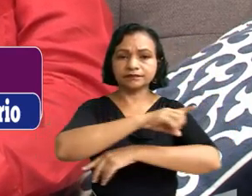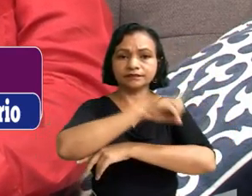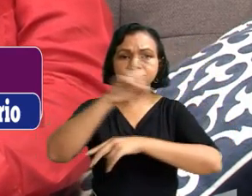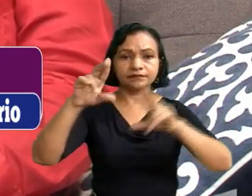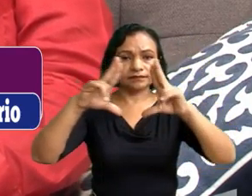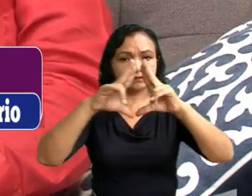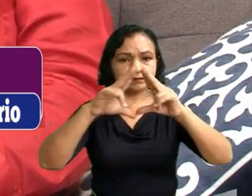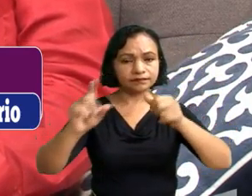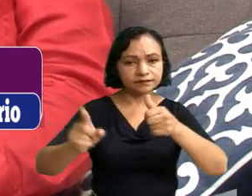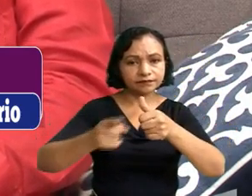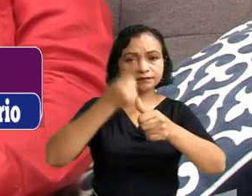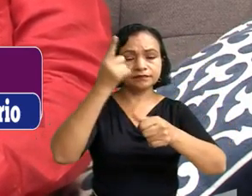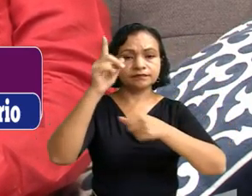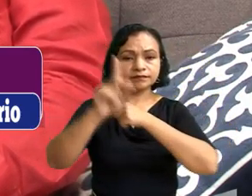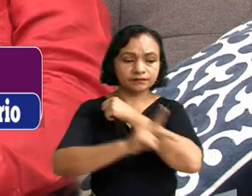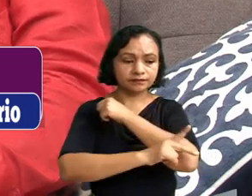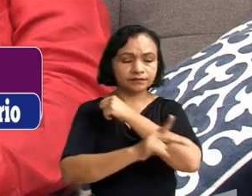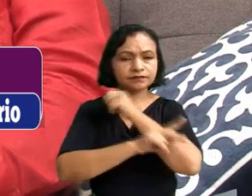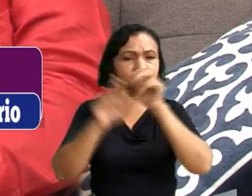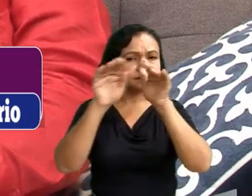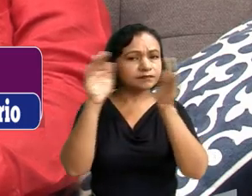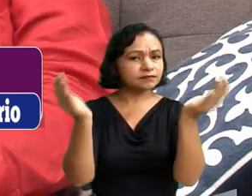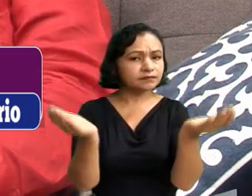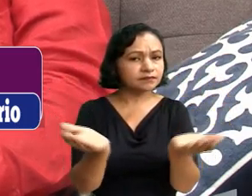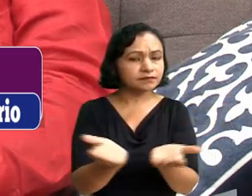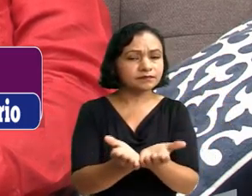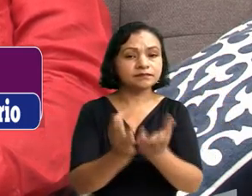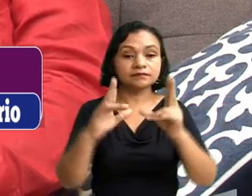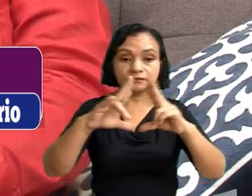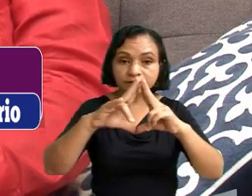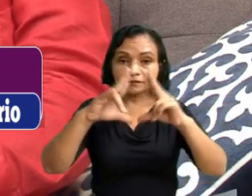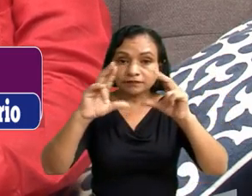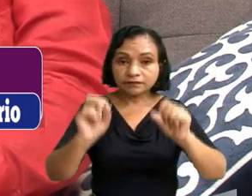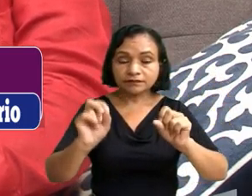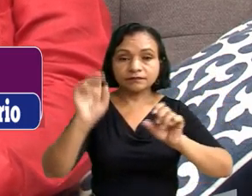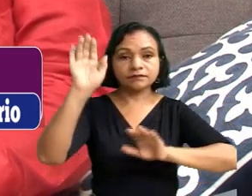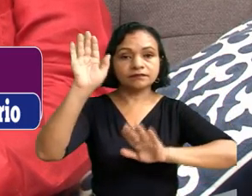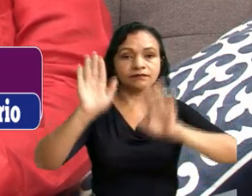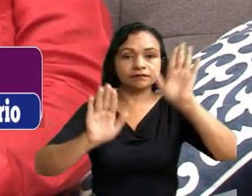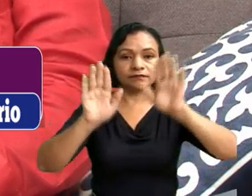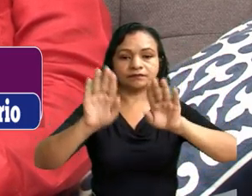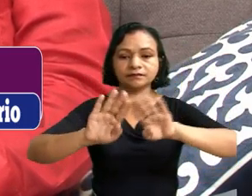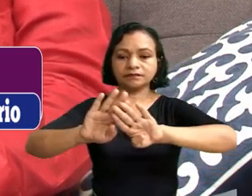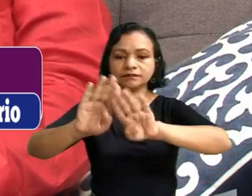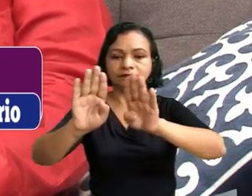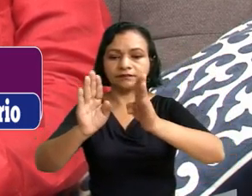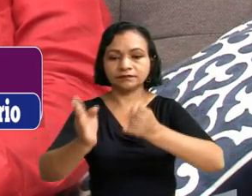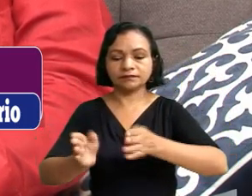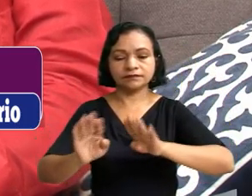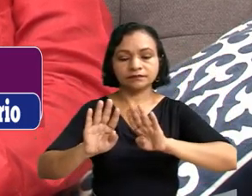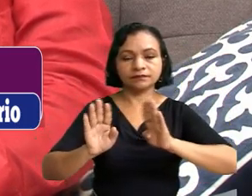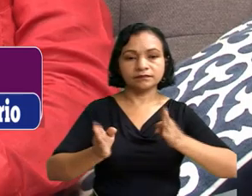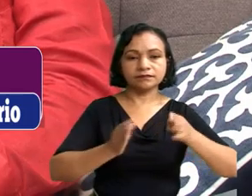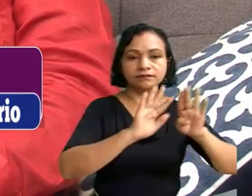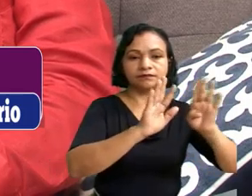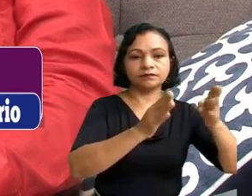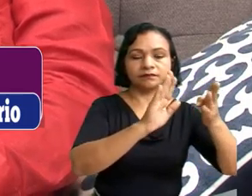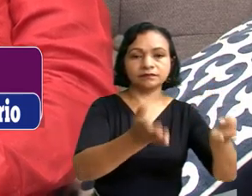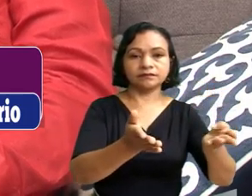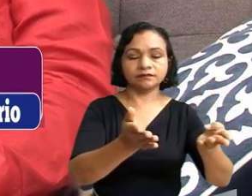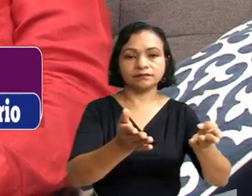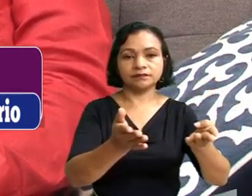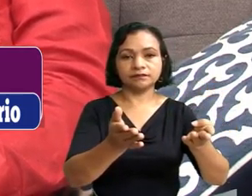el primer país en el mundo de participación de la mujer después